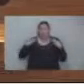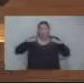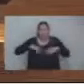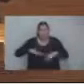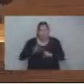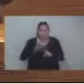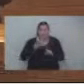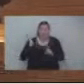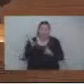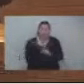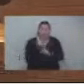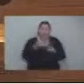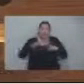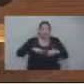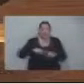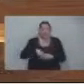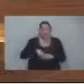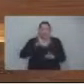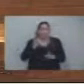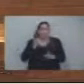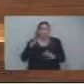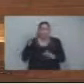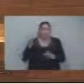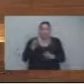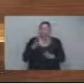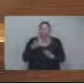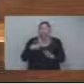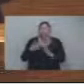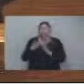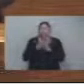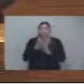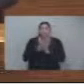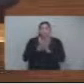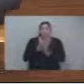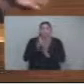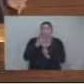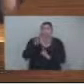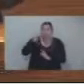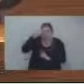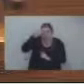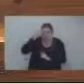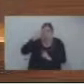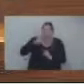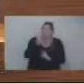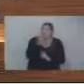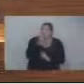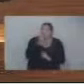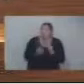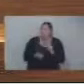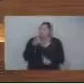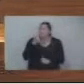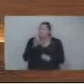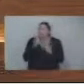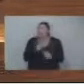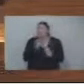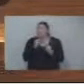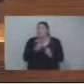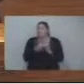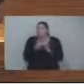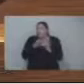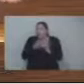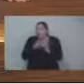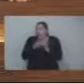en ese caso estoy haciendo mi intervención, porque efectivamente, si él considera que efectivamente es un error y que retira esa discusión acerca de esos dos